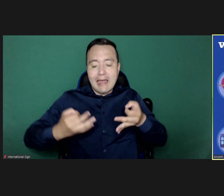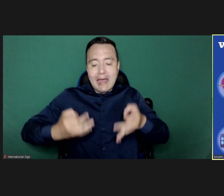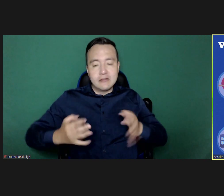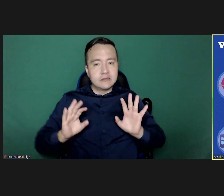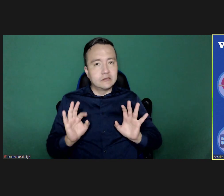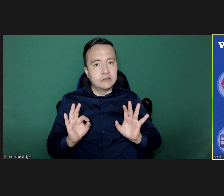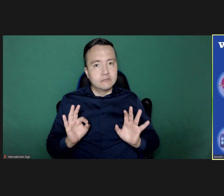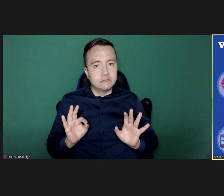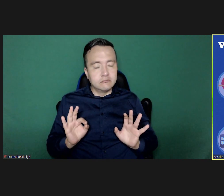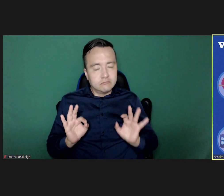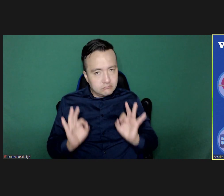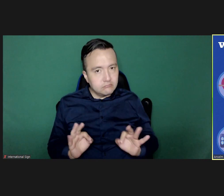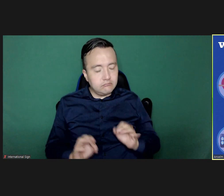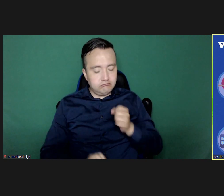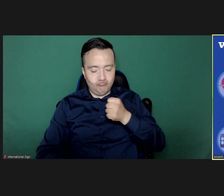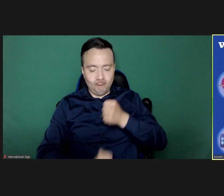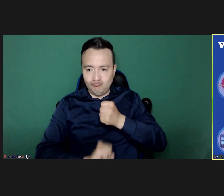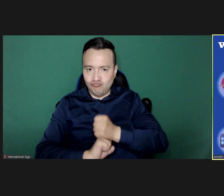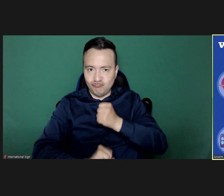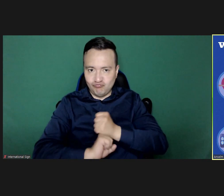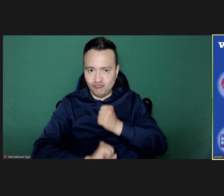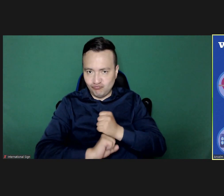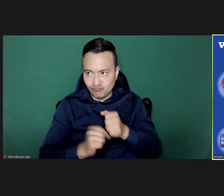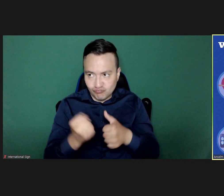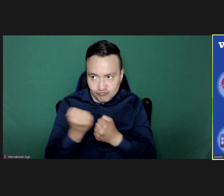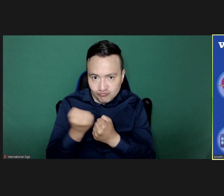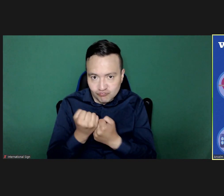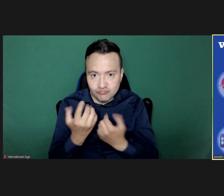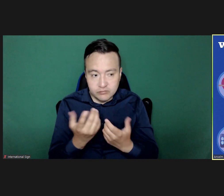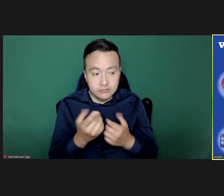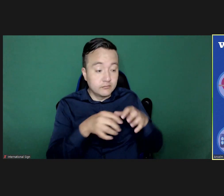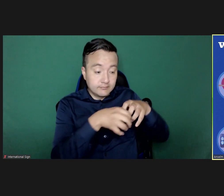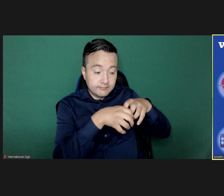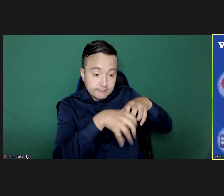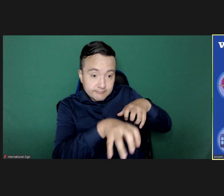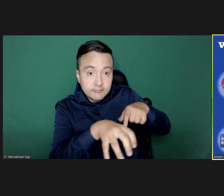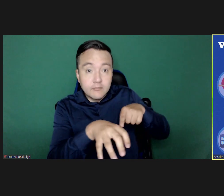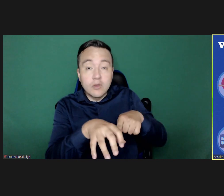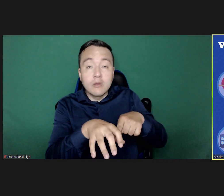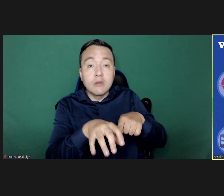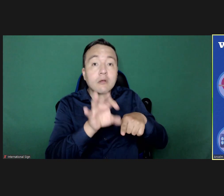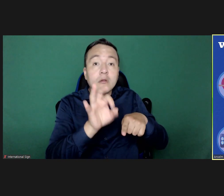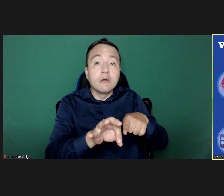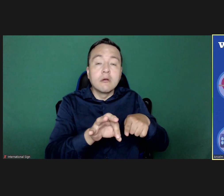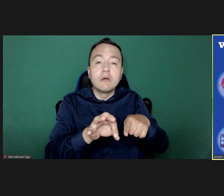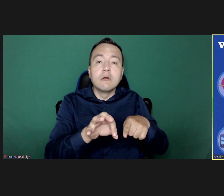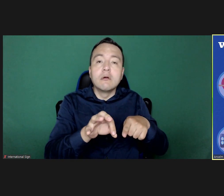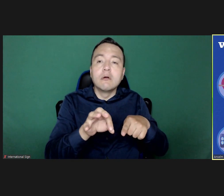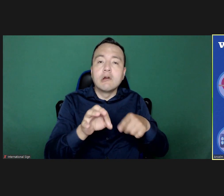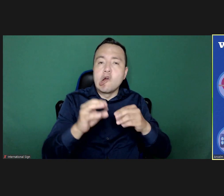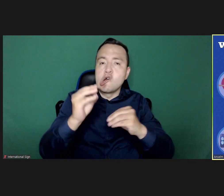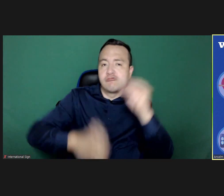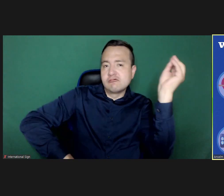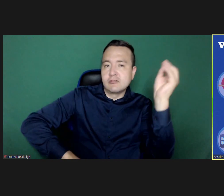estos aspectos. Y también hay otros sectores del sector privado que trabajan en contra de la salud, cosas como